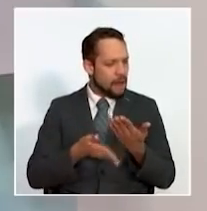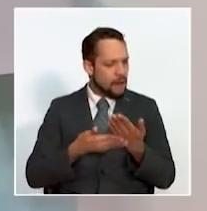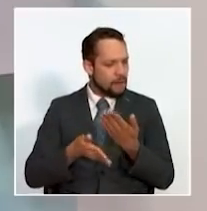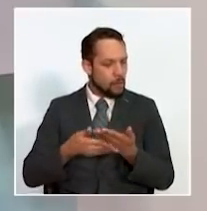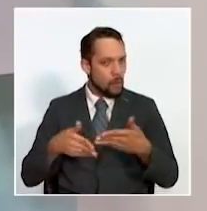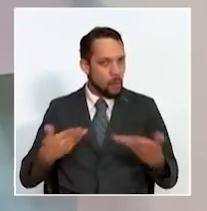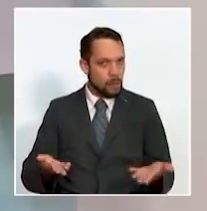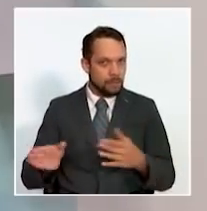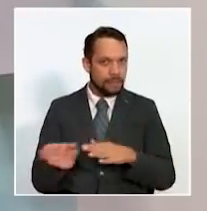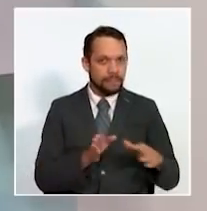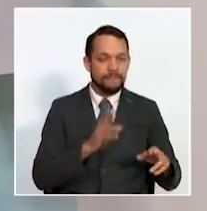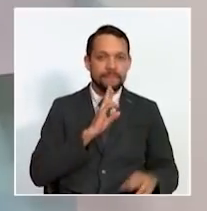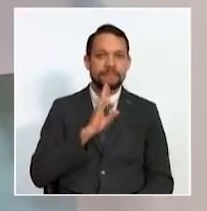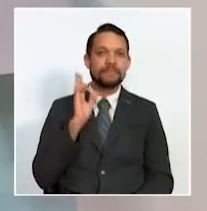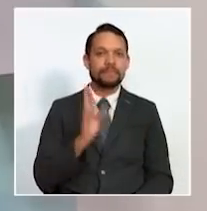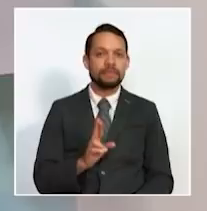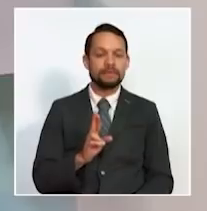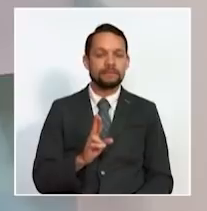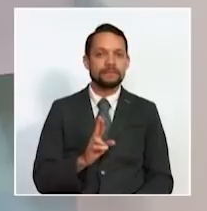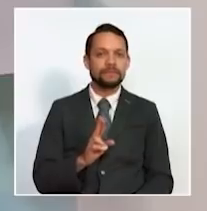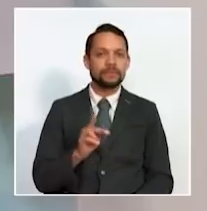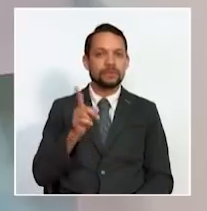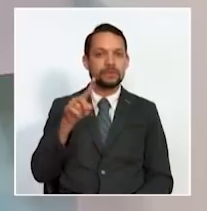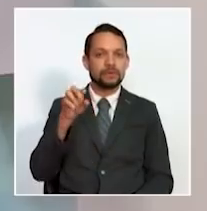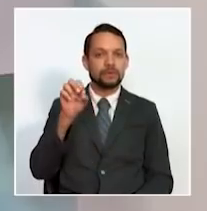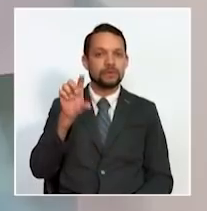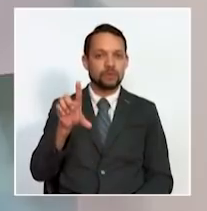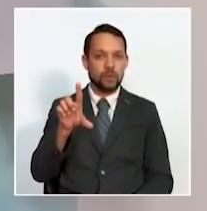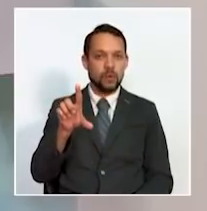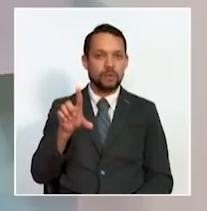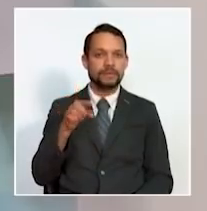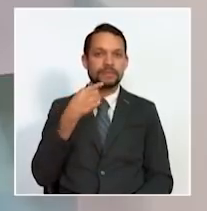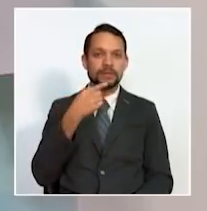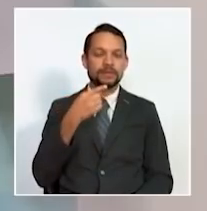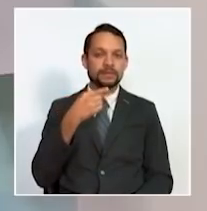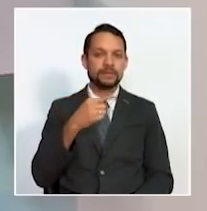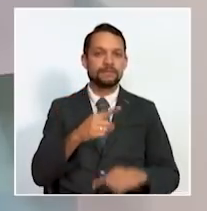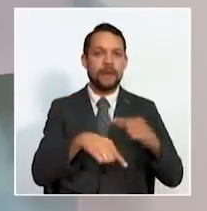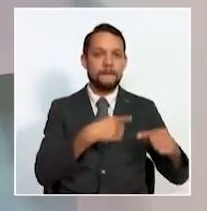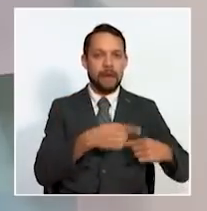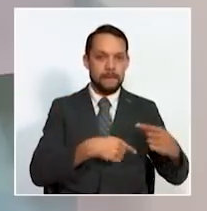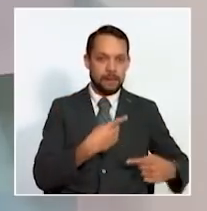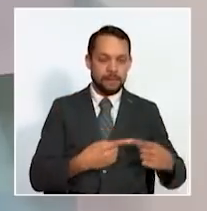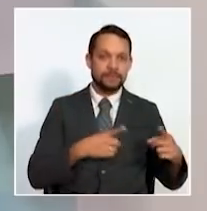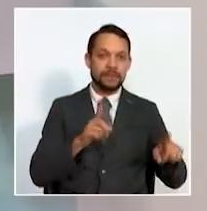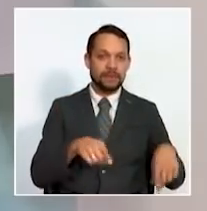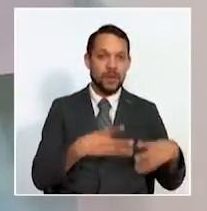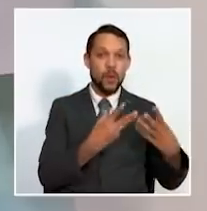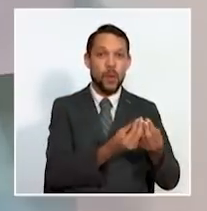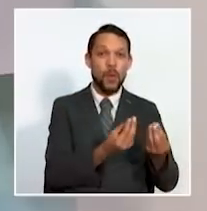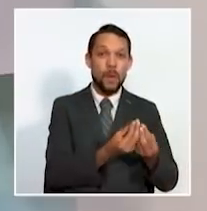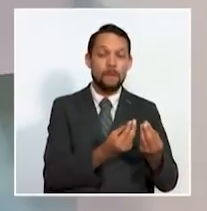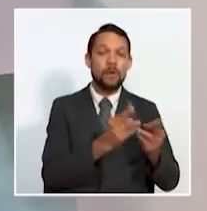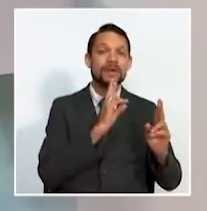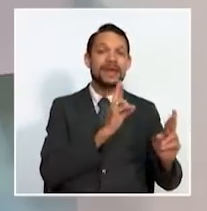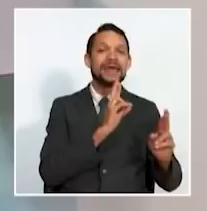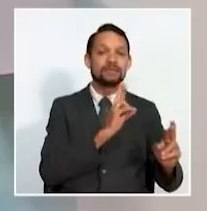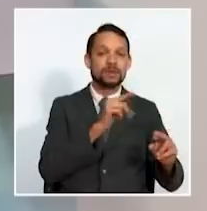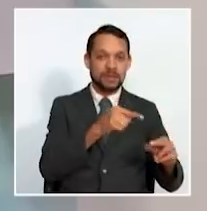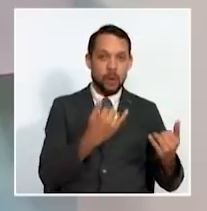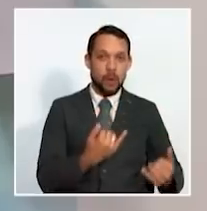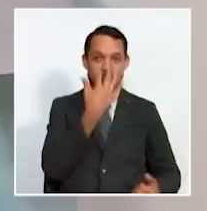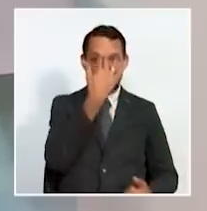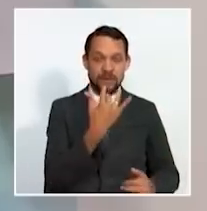quiero responderle a Sol García. Tengo un equipo también de médicos que les está respondiendo a todos ustedes las preguntas diferentes al tema de hoy, que es de